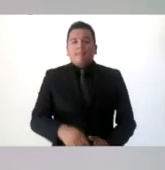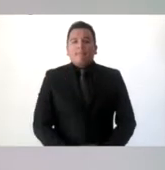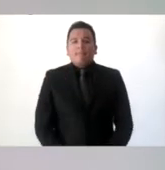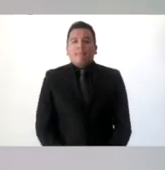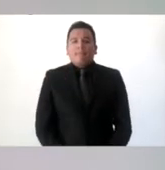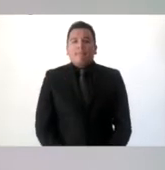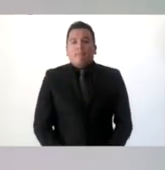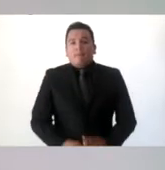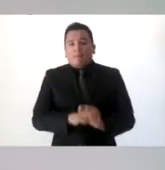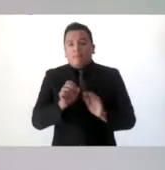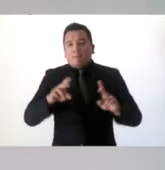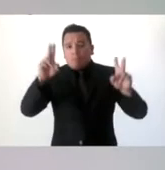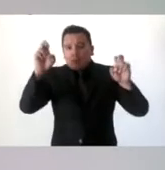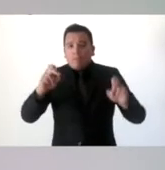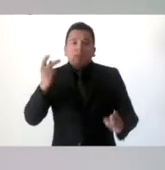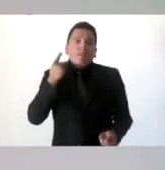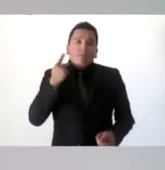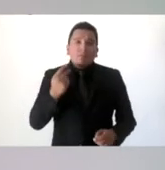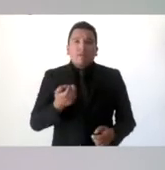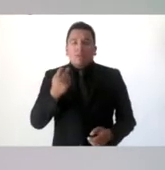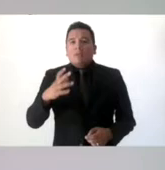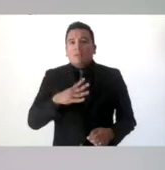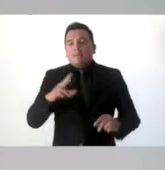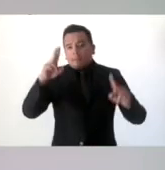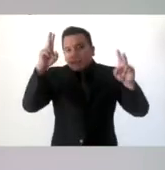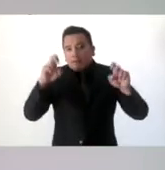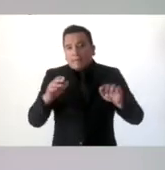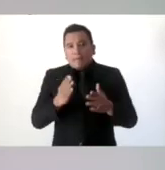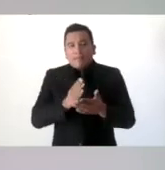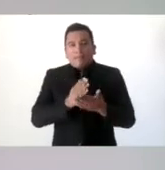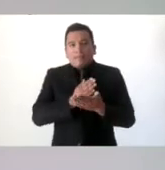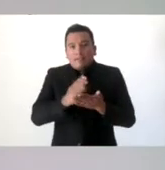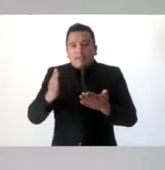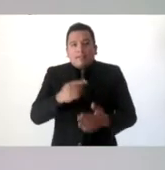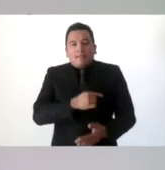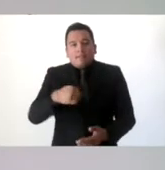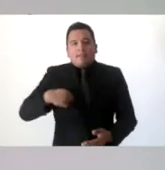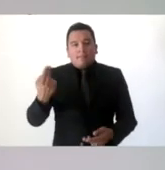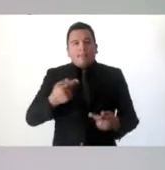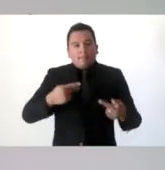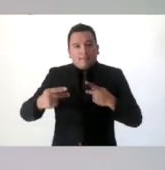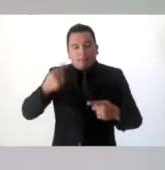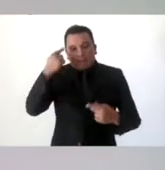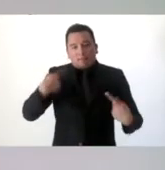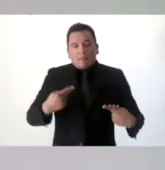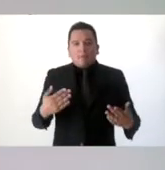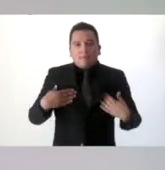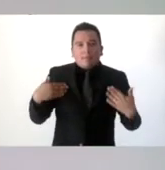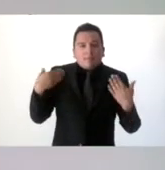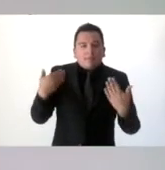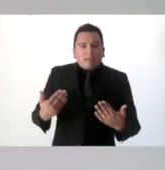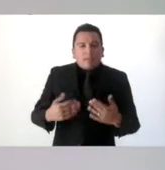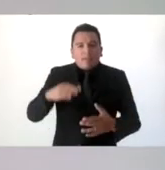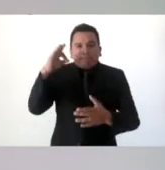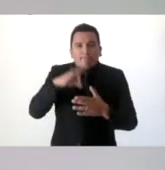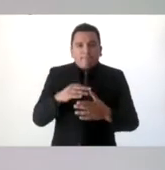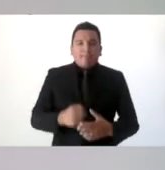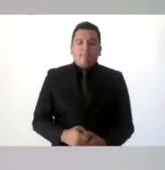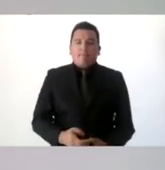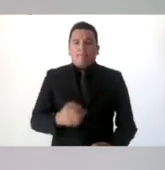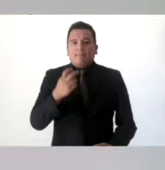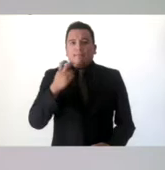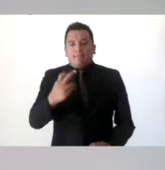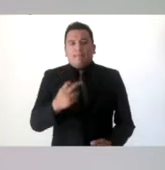embargo, el tema político es un tema distinto y hay que preparar justamente la confianza de la ciudadanía. Nosotros por